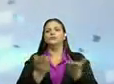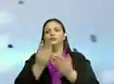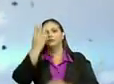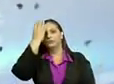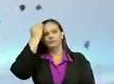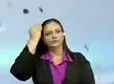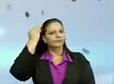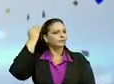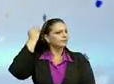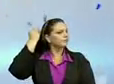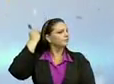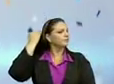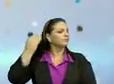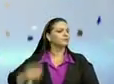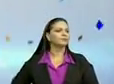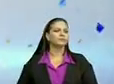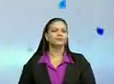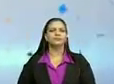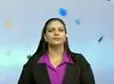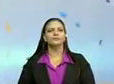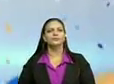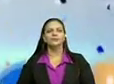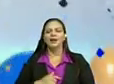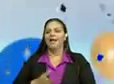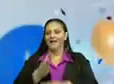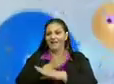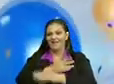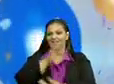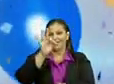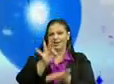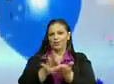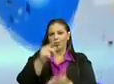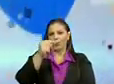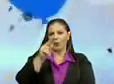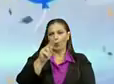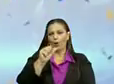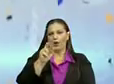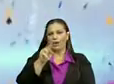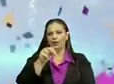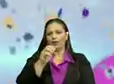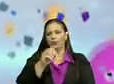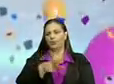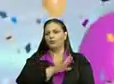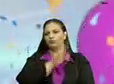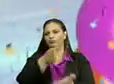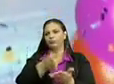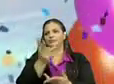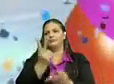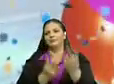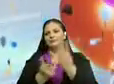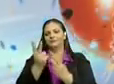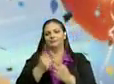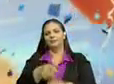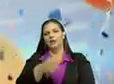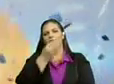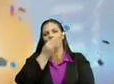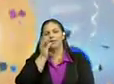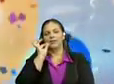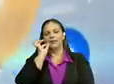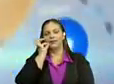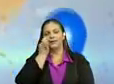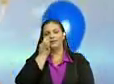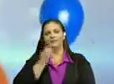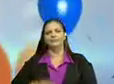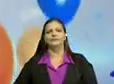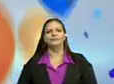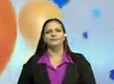Bamba. Yo estuve por allá por Guano. Qué lindo, y, ¿no? Precioso, Río Bamba lindo. Tiene una gastronomía riquísima. La